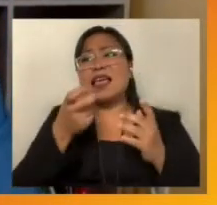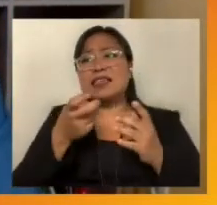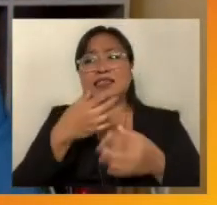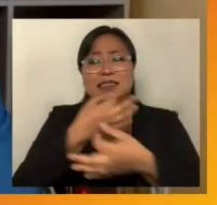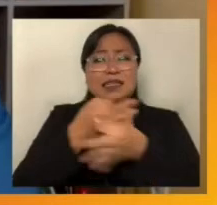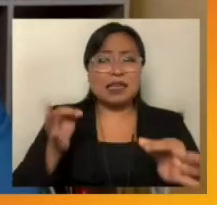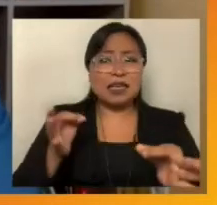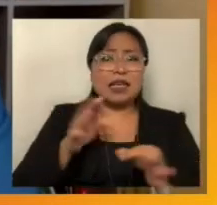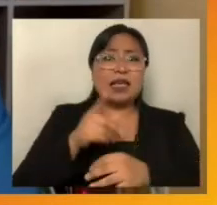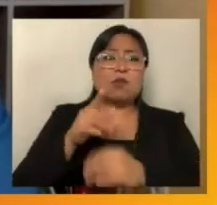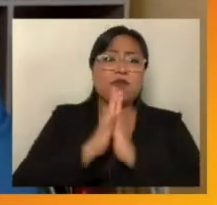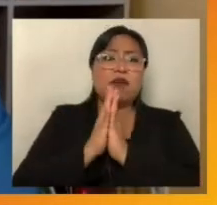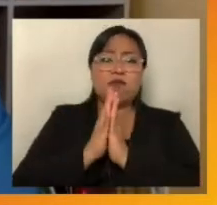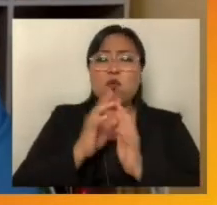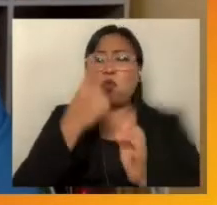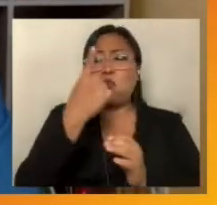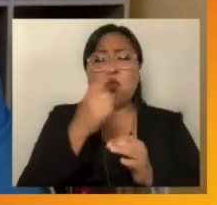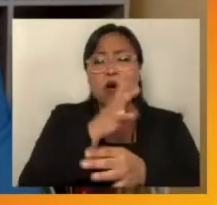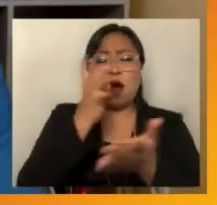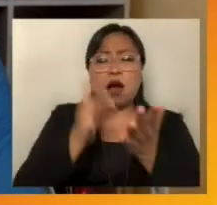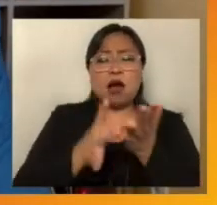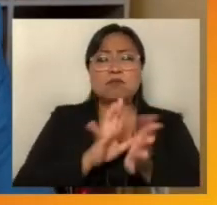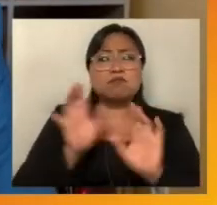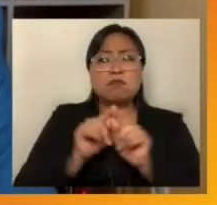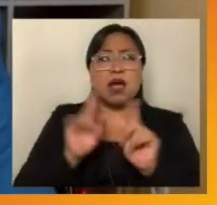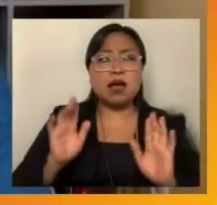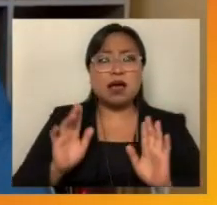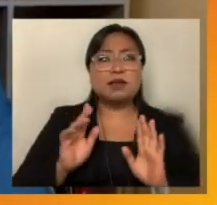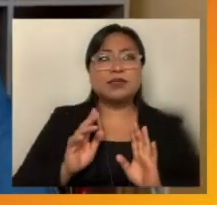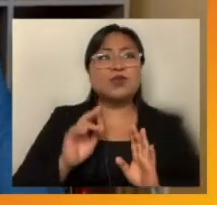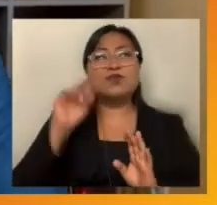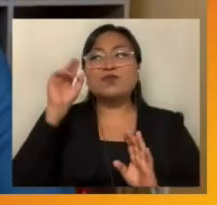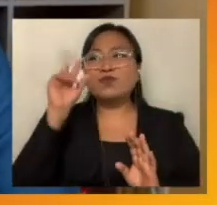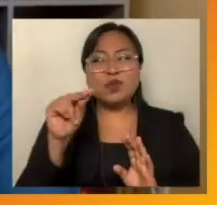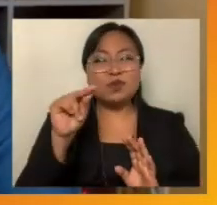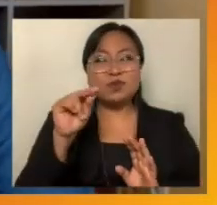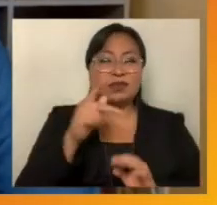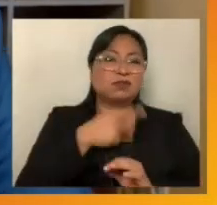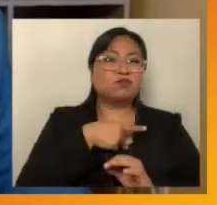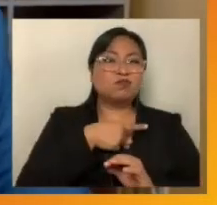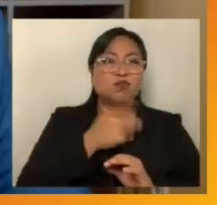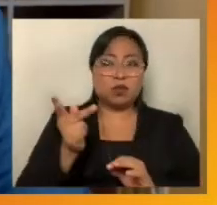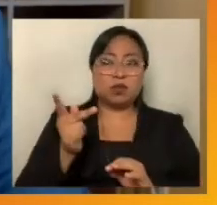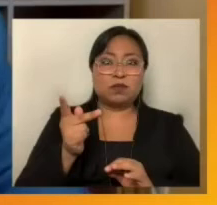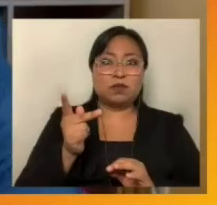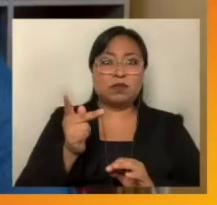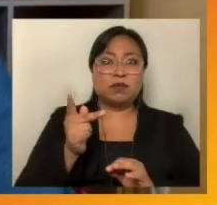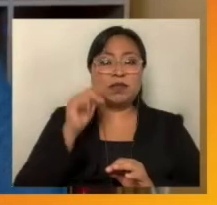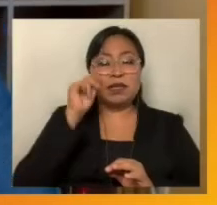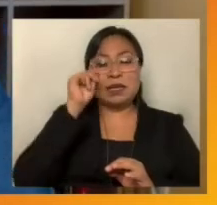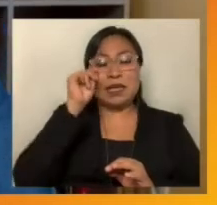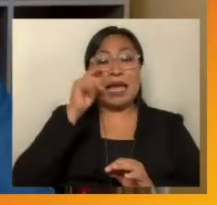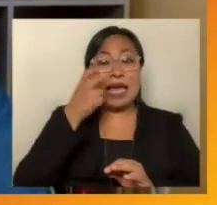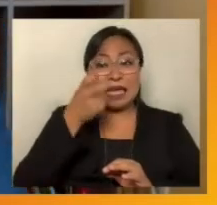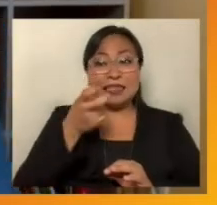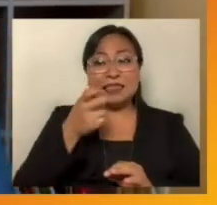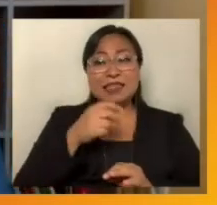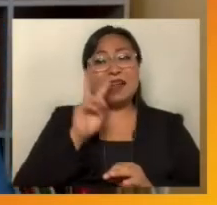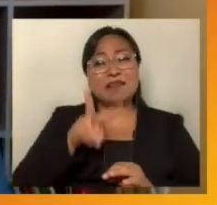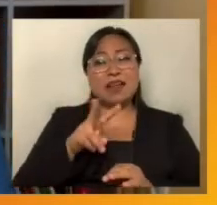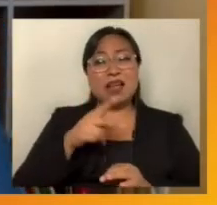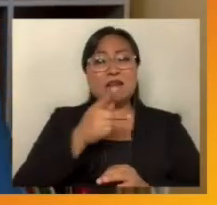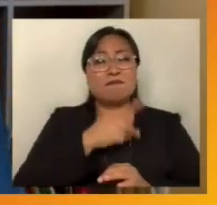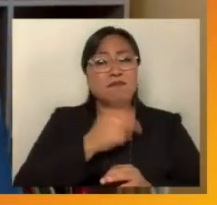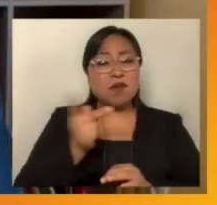enlace por redes sociales y ya está. Eso es muy pobre. Y es tan pobre como decirle a